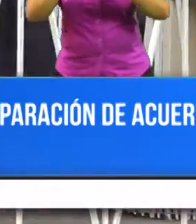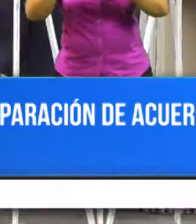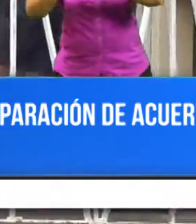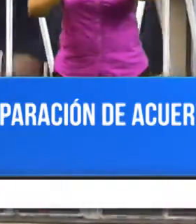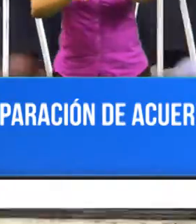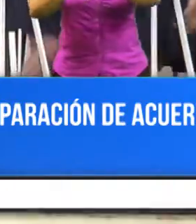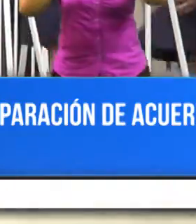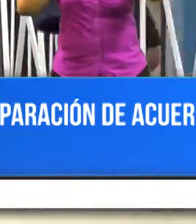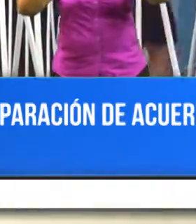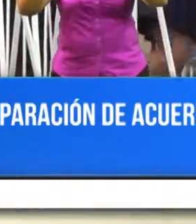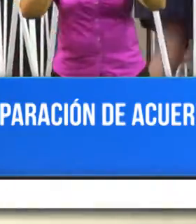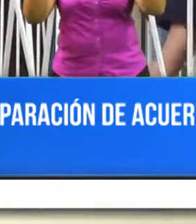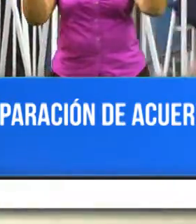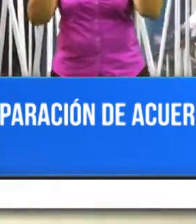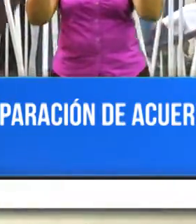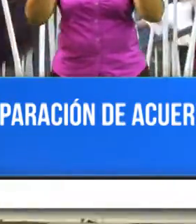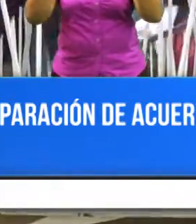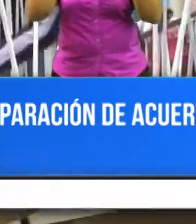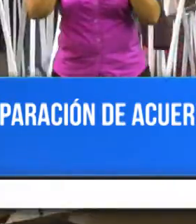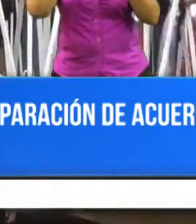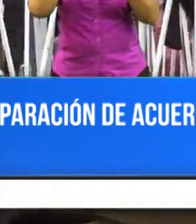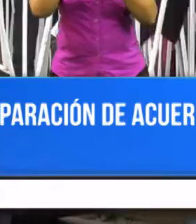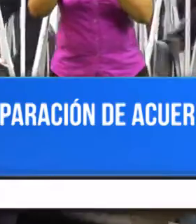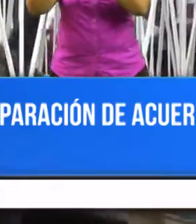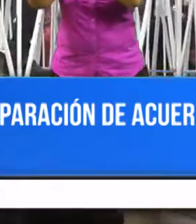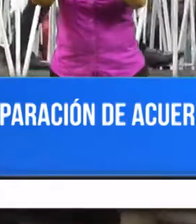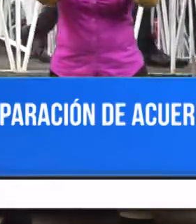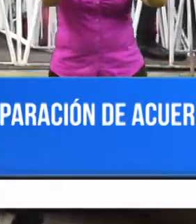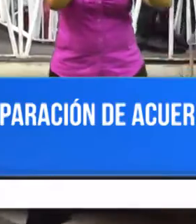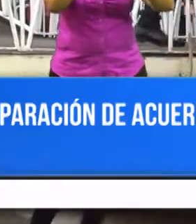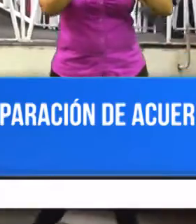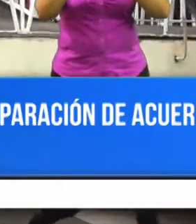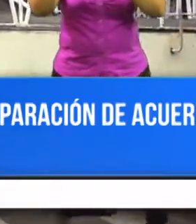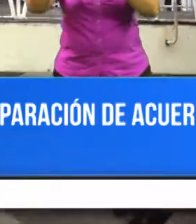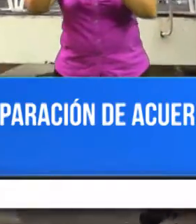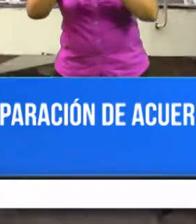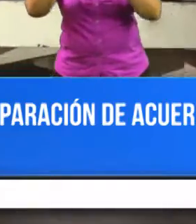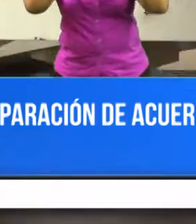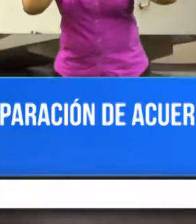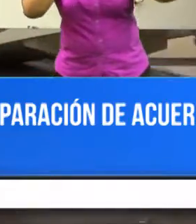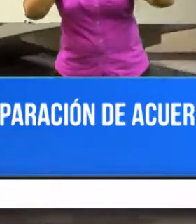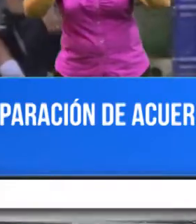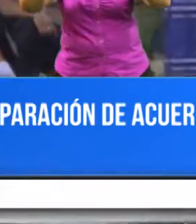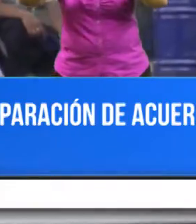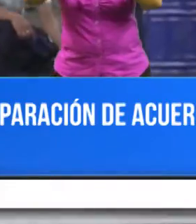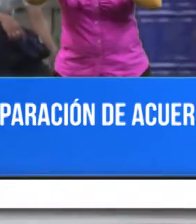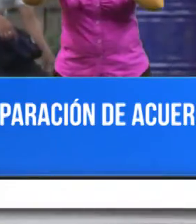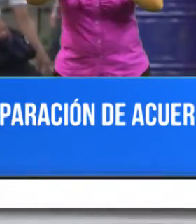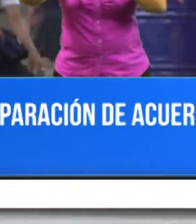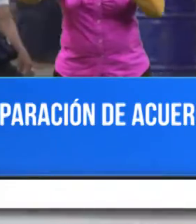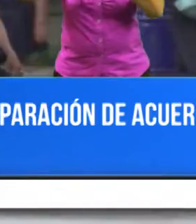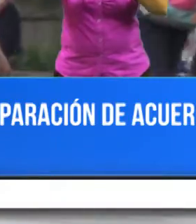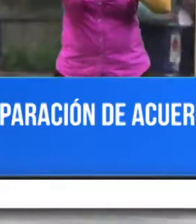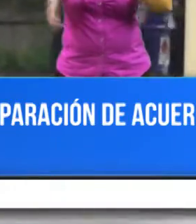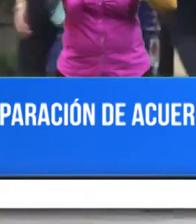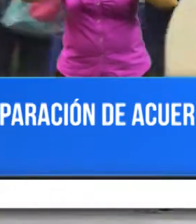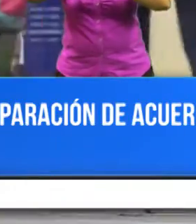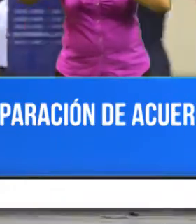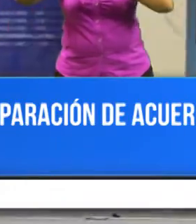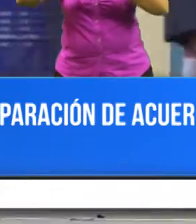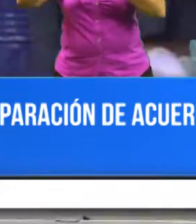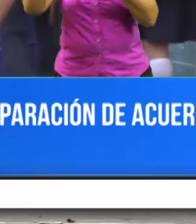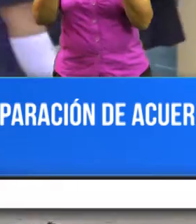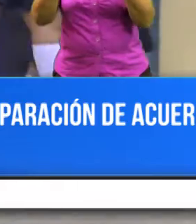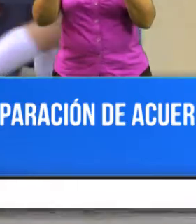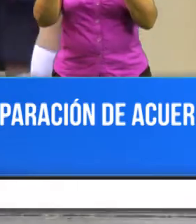sus sentimientos y emociones y de distinguir diversas situaciones. Inculquemos prácticas de preparación de acuerdo a